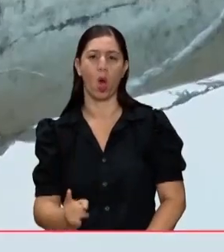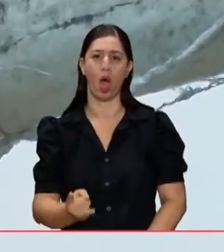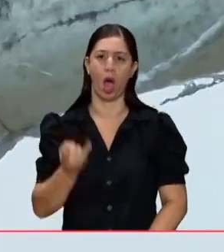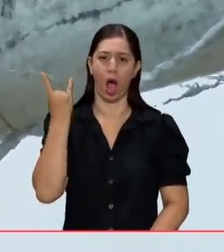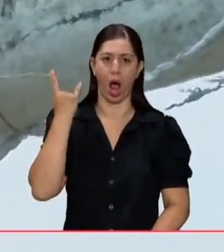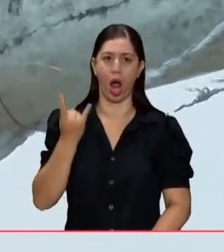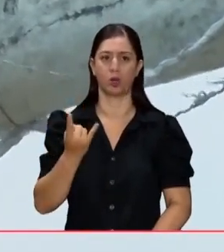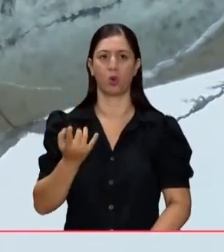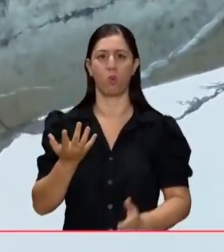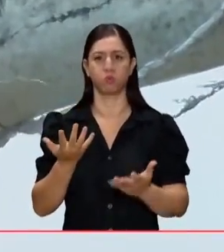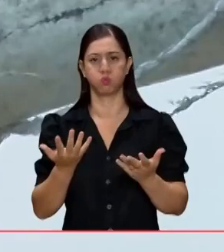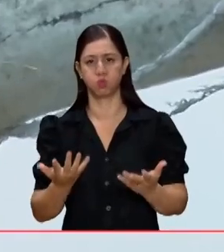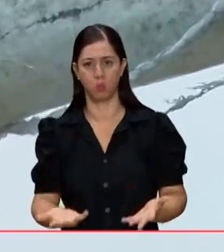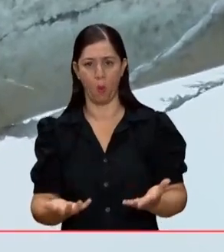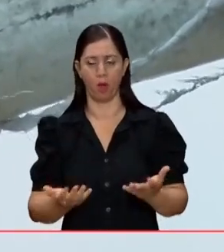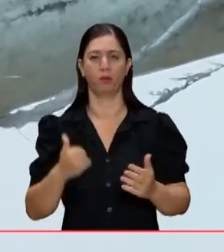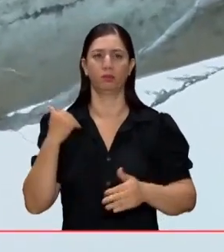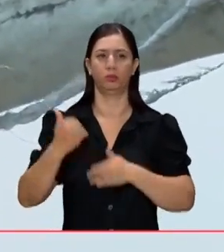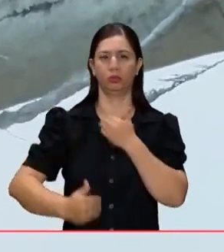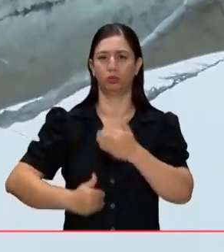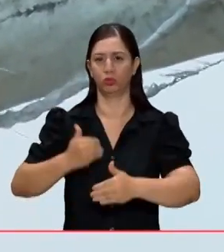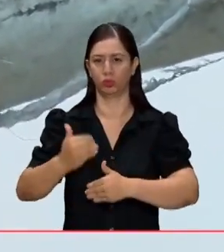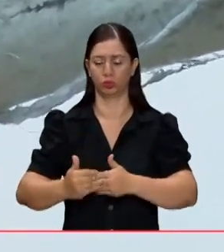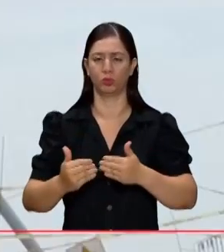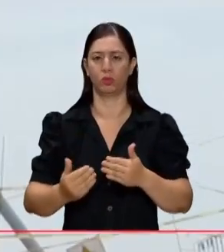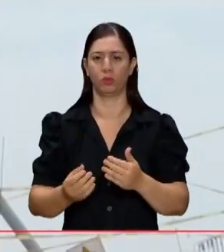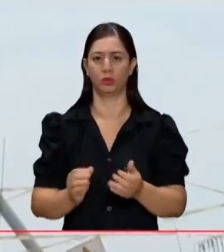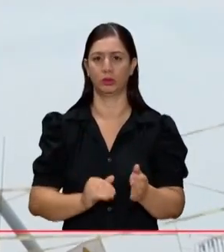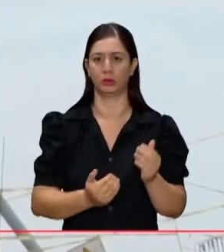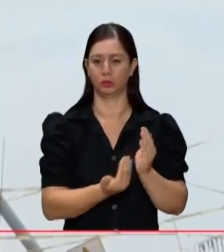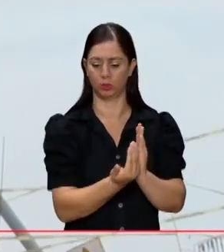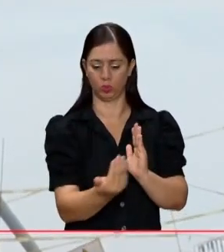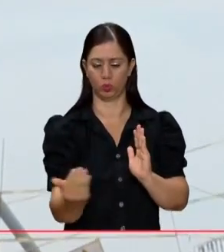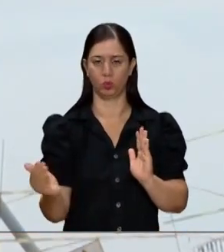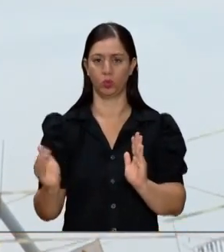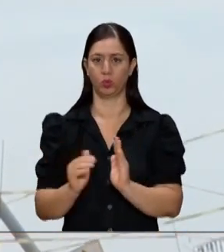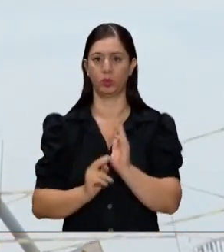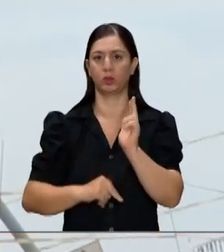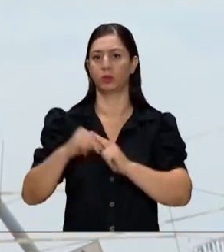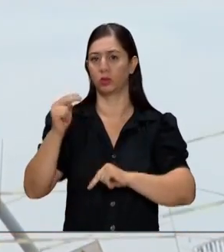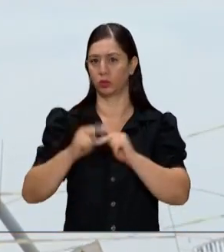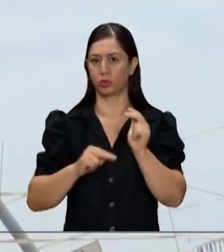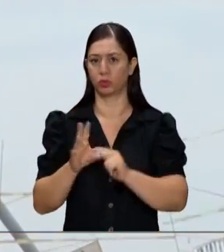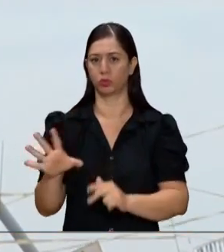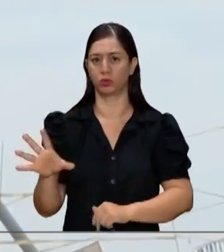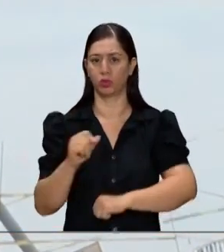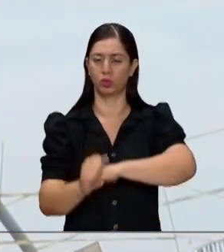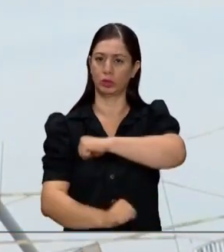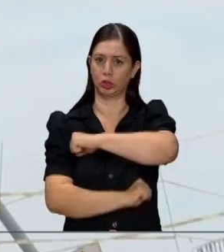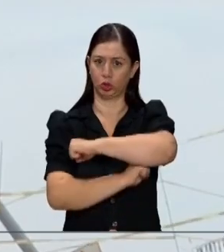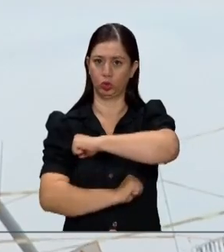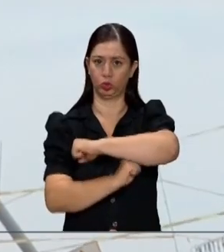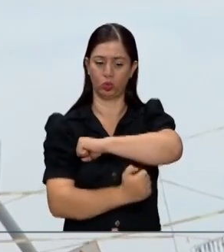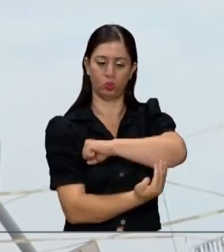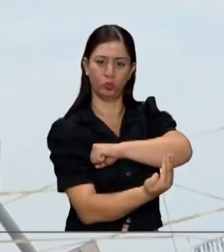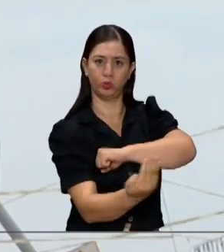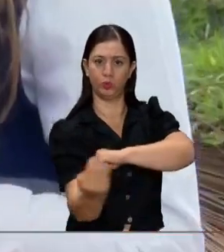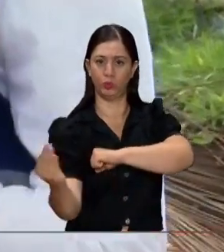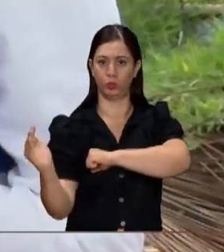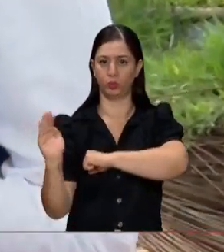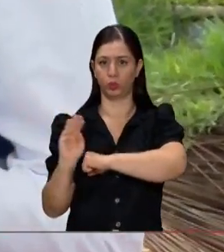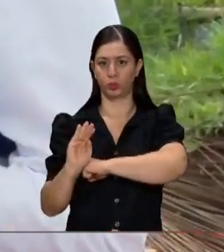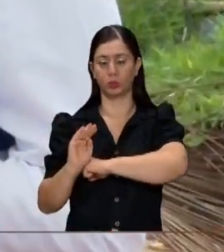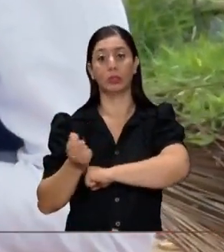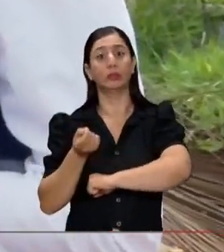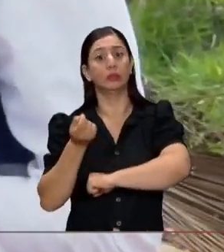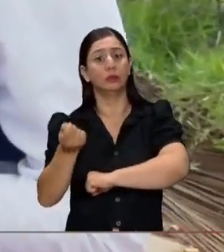de asentamiento durante ese proceso de la fundición de los muros y la construcción de todas las estructuras alrededor de él. ¿Riesgos